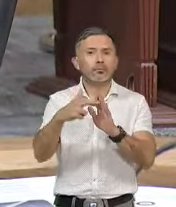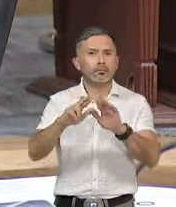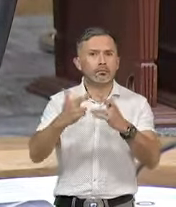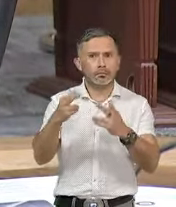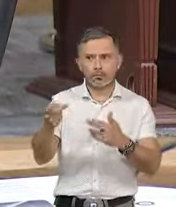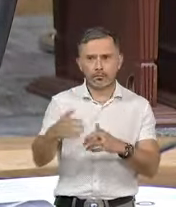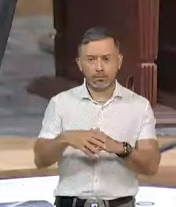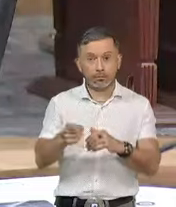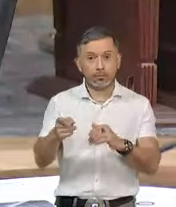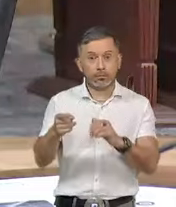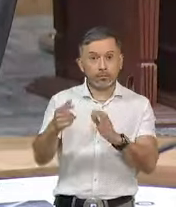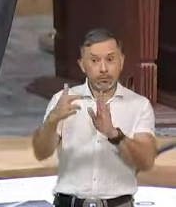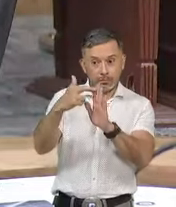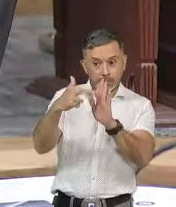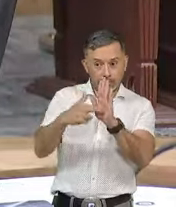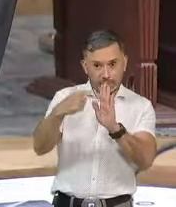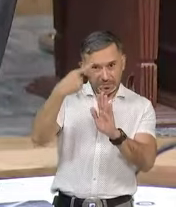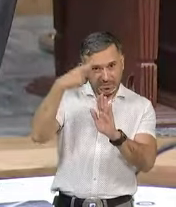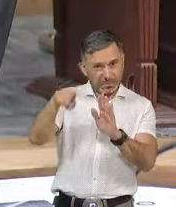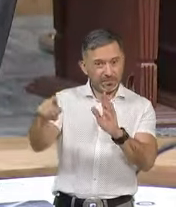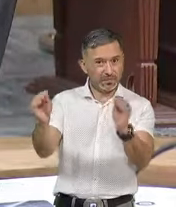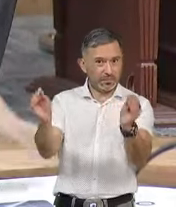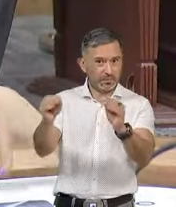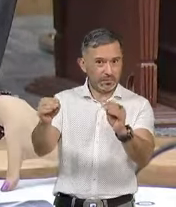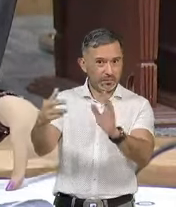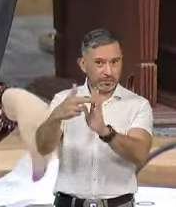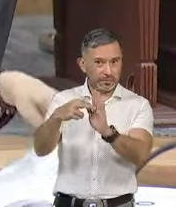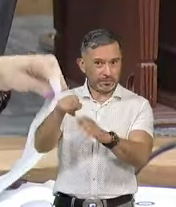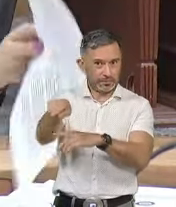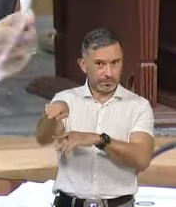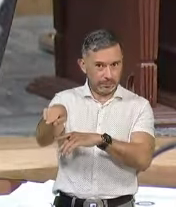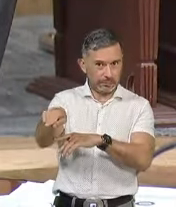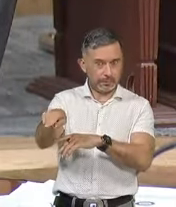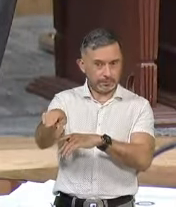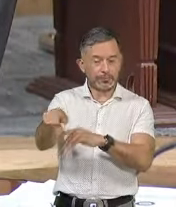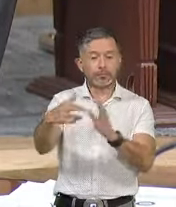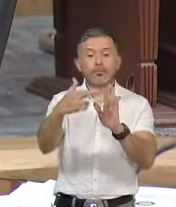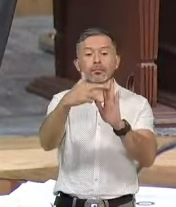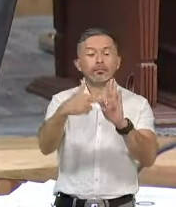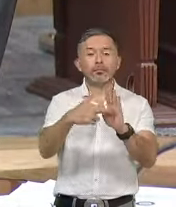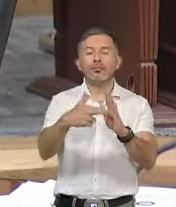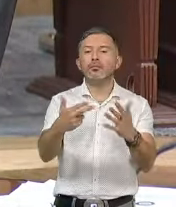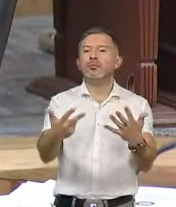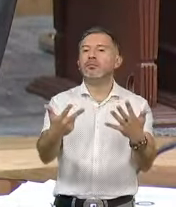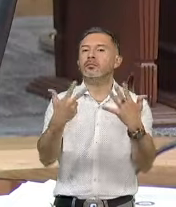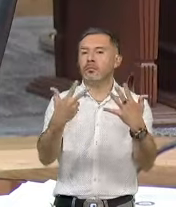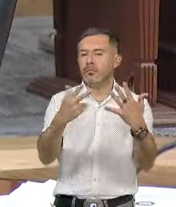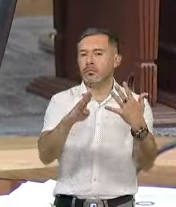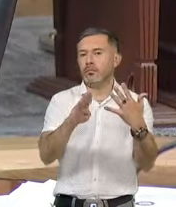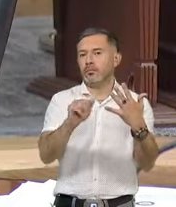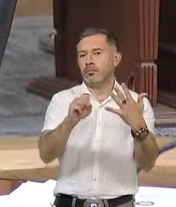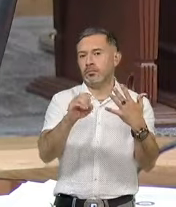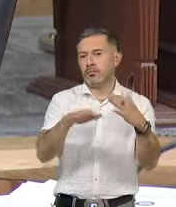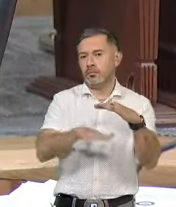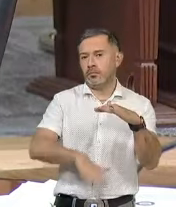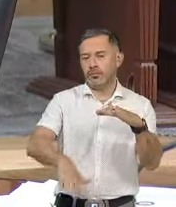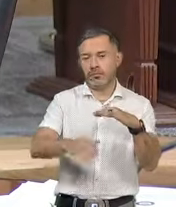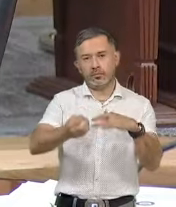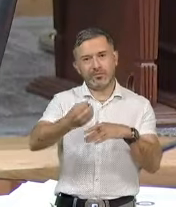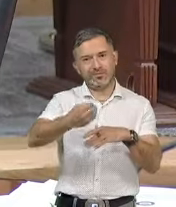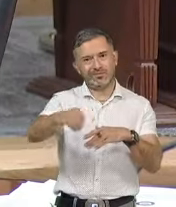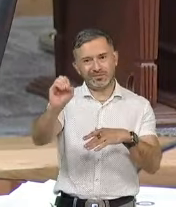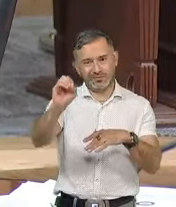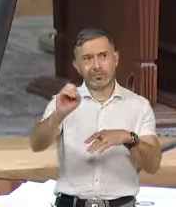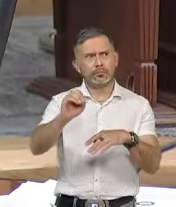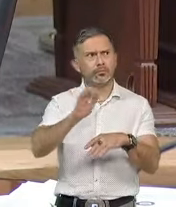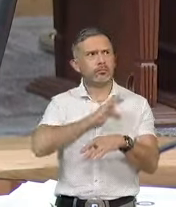reglas son para la moderación del debate las reglas consisten en ocho reglas básicas que nos dimos ya desde